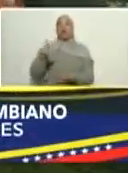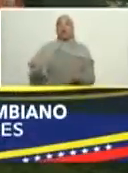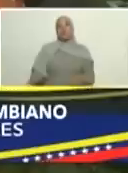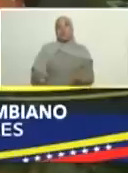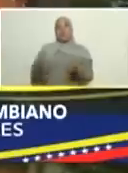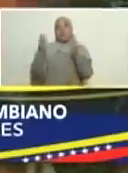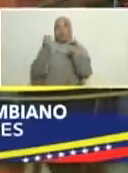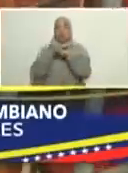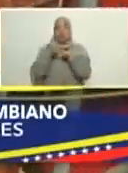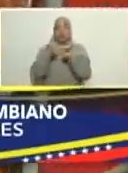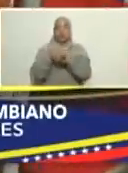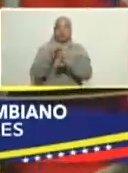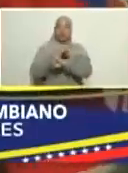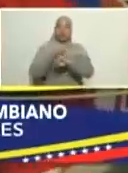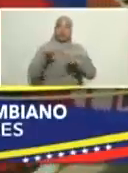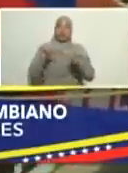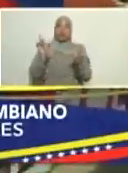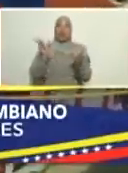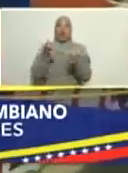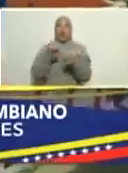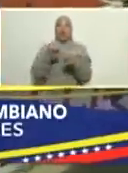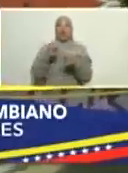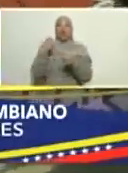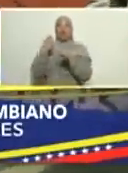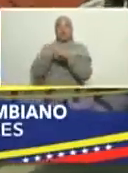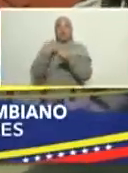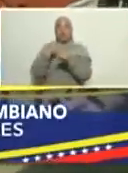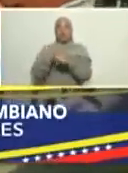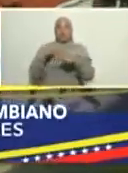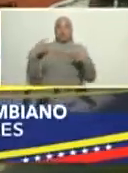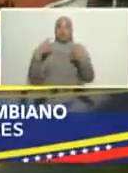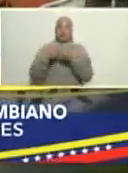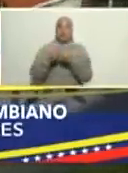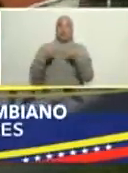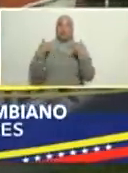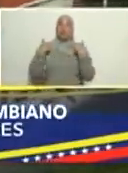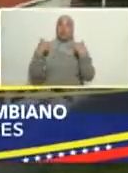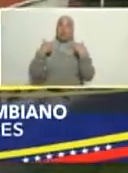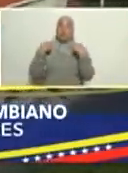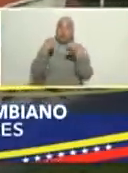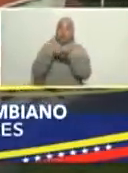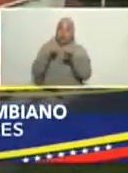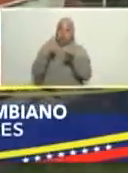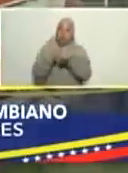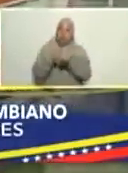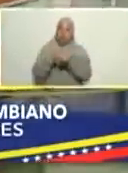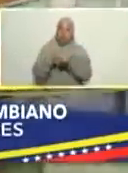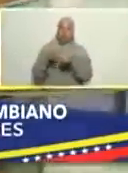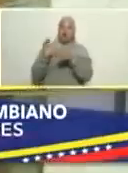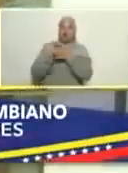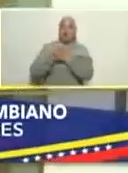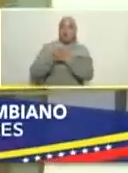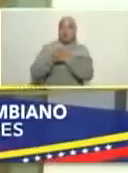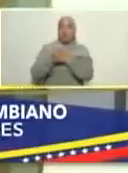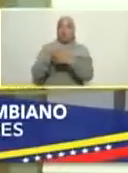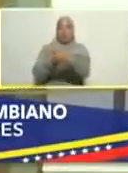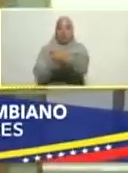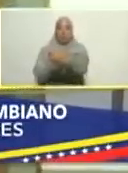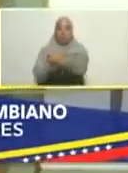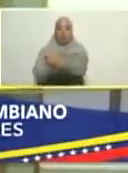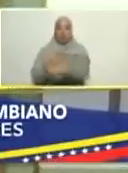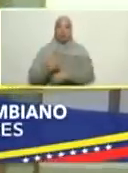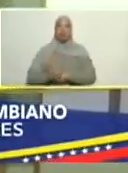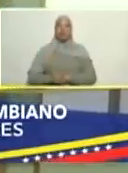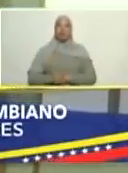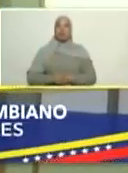embajadores a finales del mes de agosto, con el compromiso conjunto de sumar esfuerzos para reconstruir la hermandad.